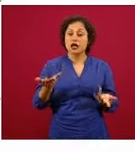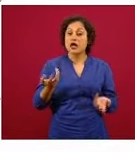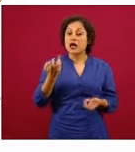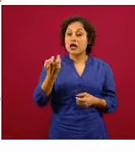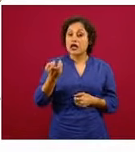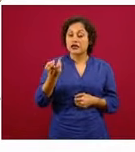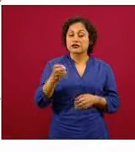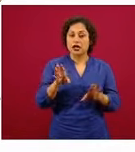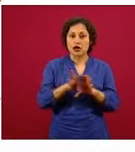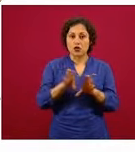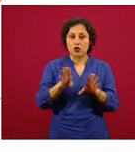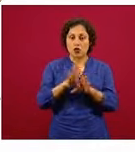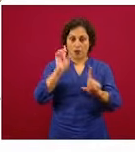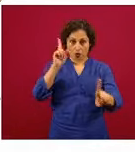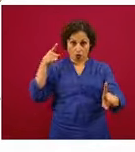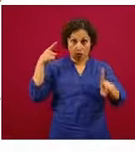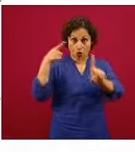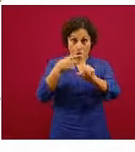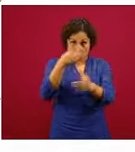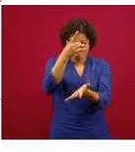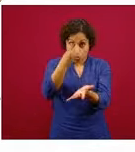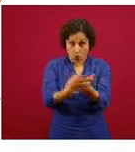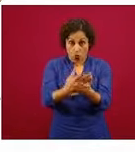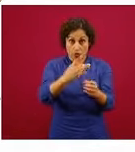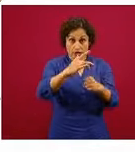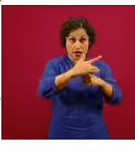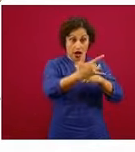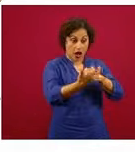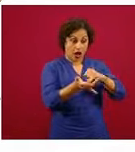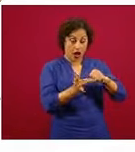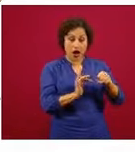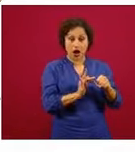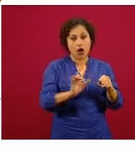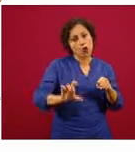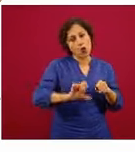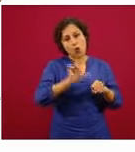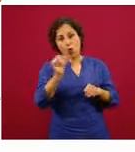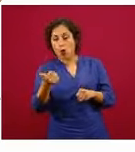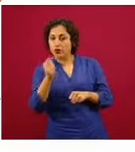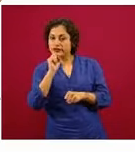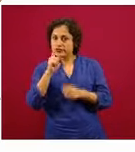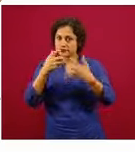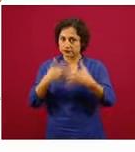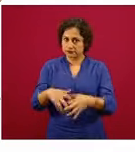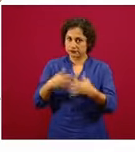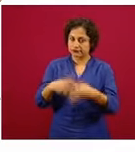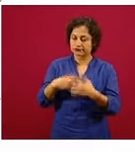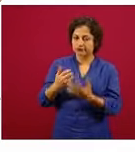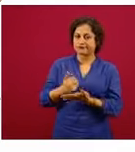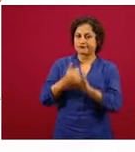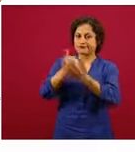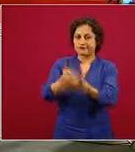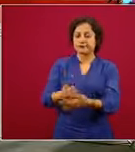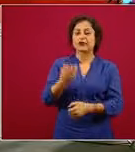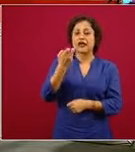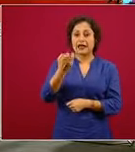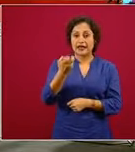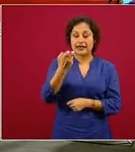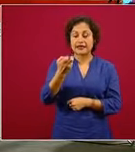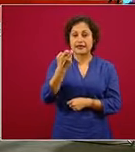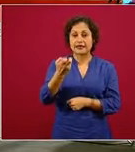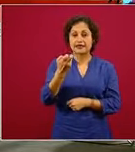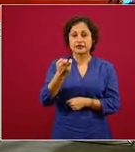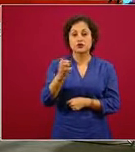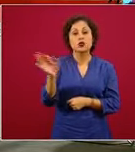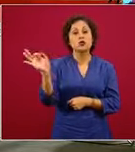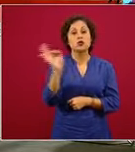la proteína S, a la que vimos, sino para todas las estructuras. Dicha reactividad hay que mencionar que puede darse